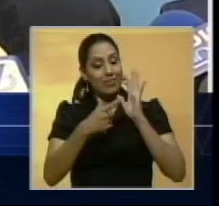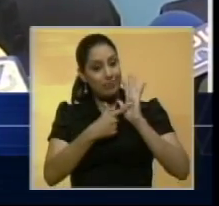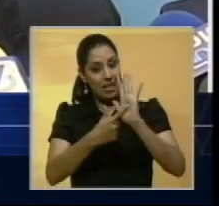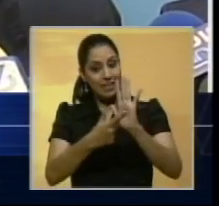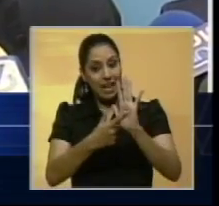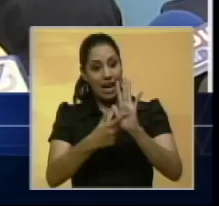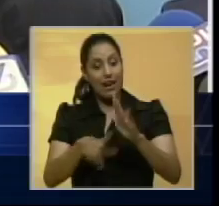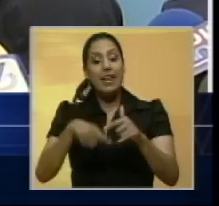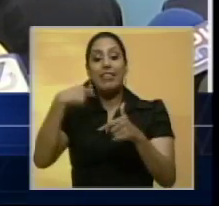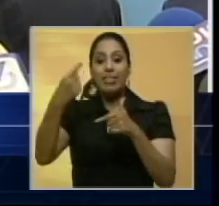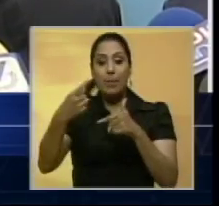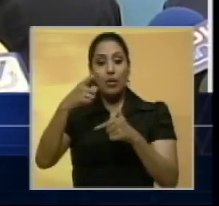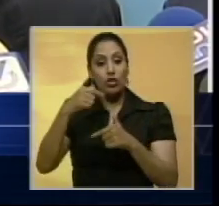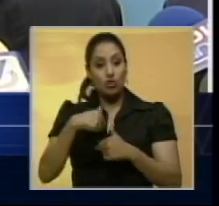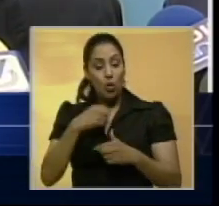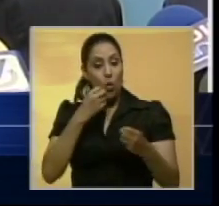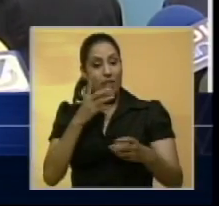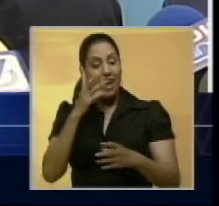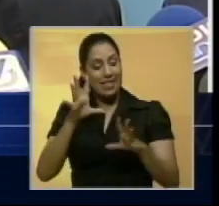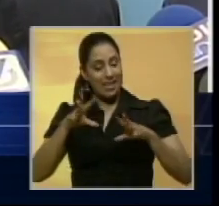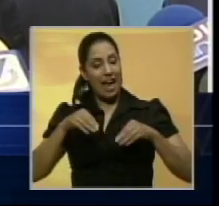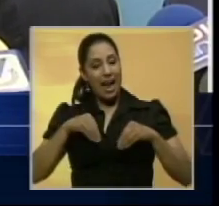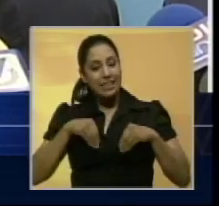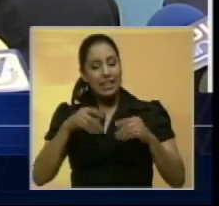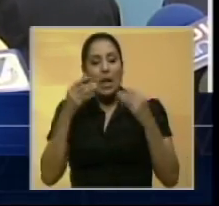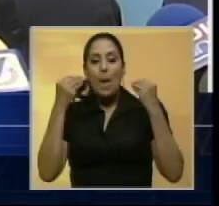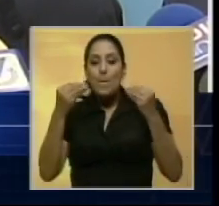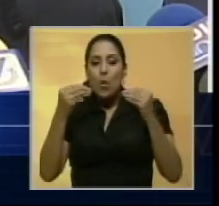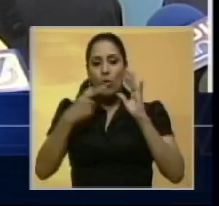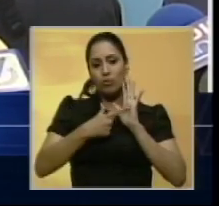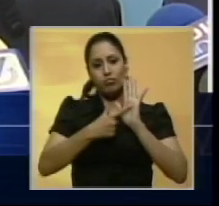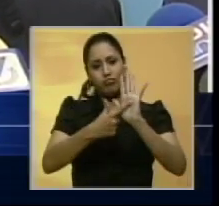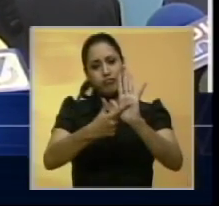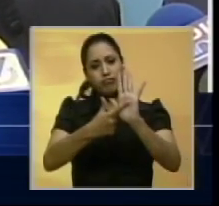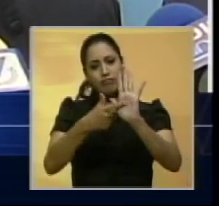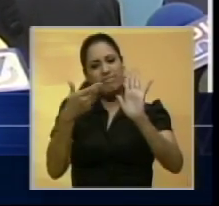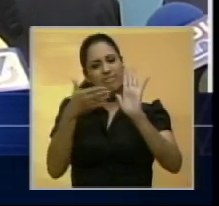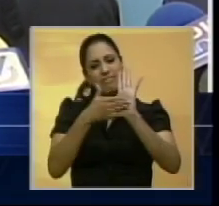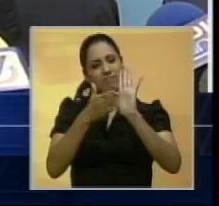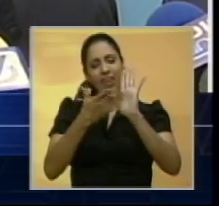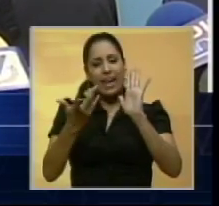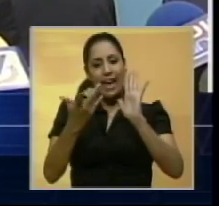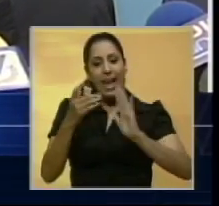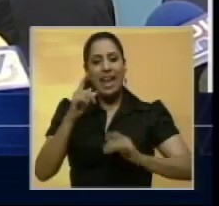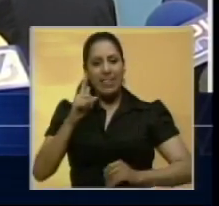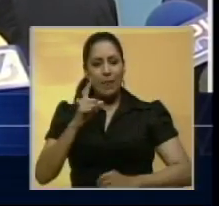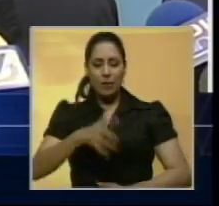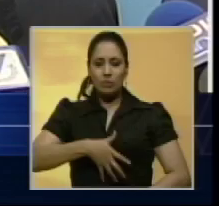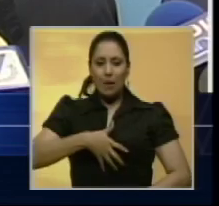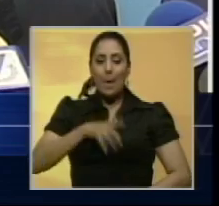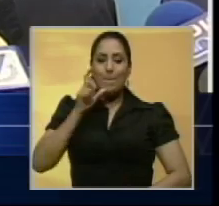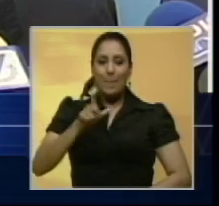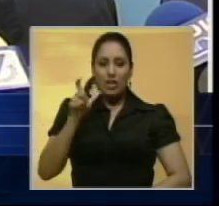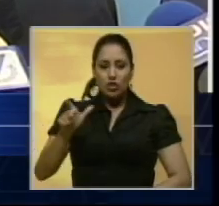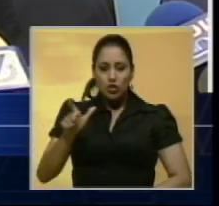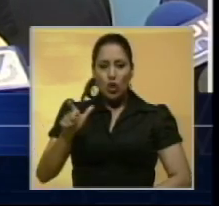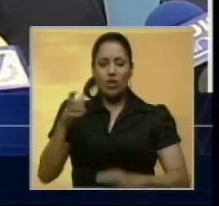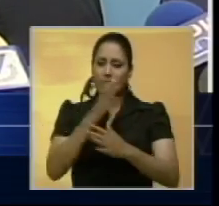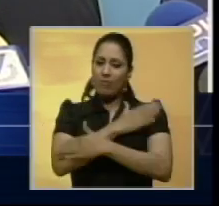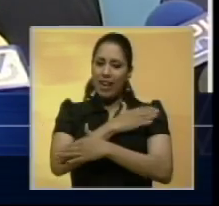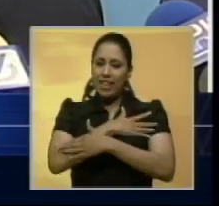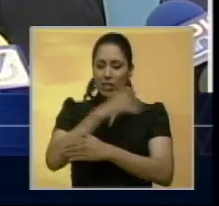destacar. Y yo tengo que hacer un reconocimiento público a el coraje cívico del pueblo